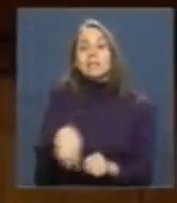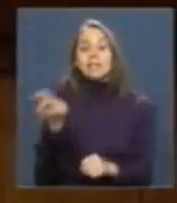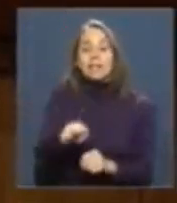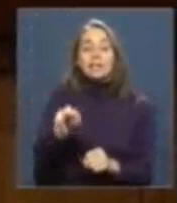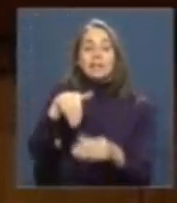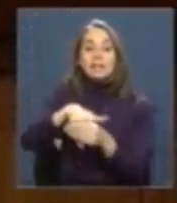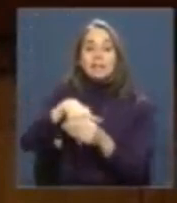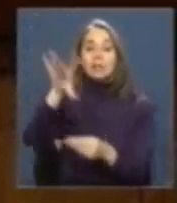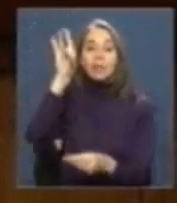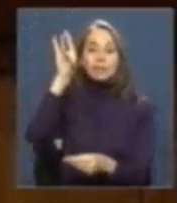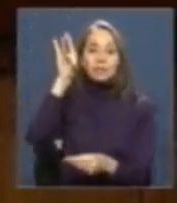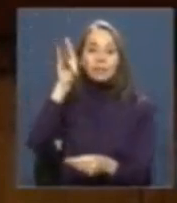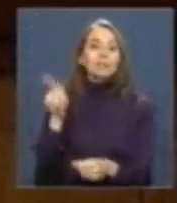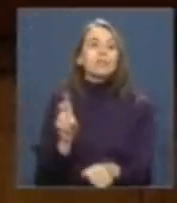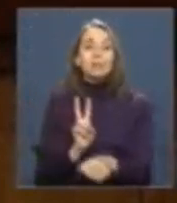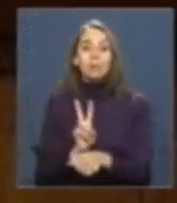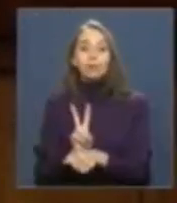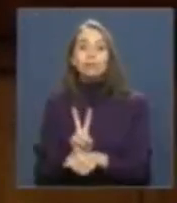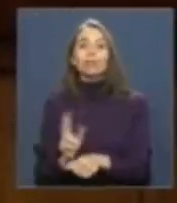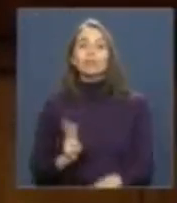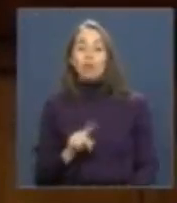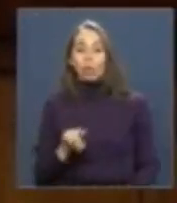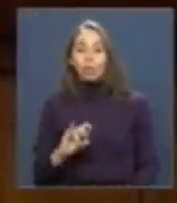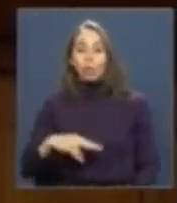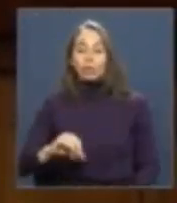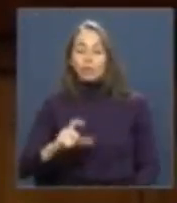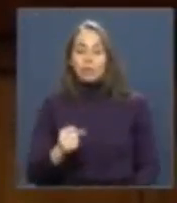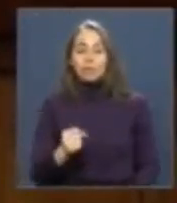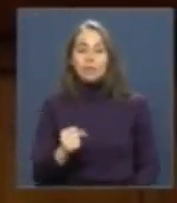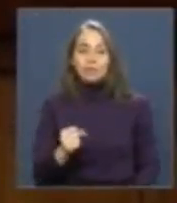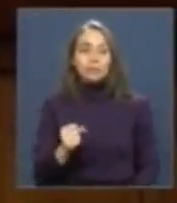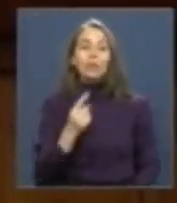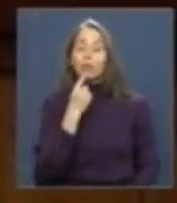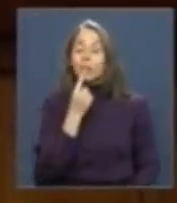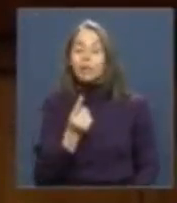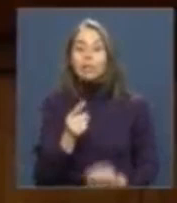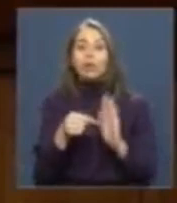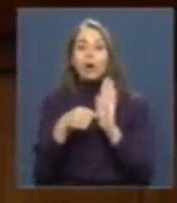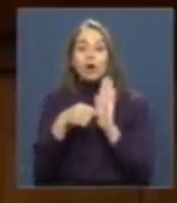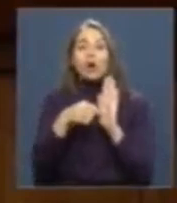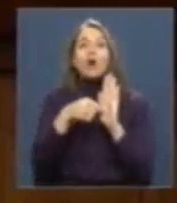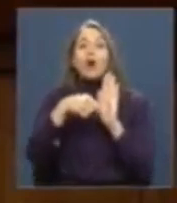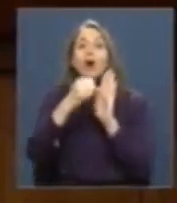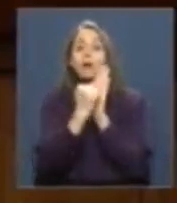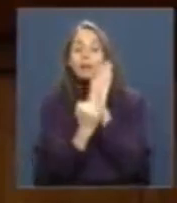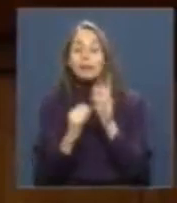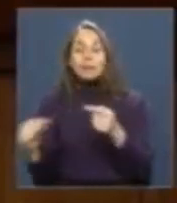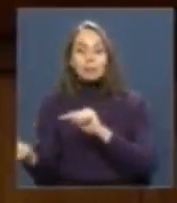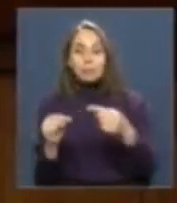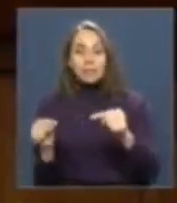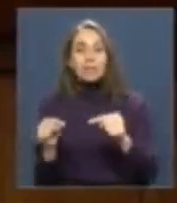el académico señor francisco zúñiga concordó con que las normas que están en discusión tienen